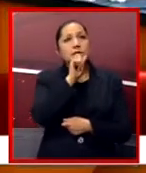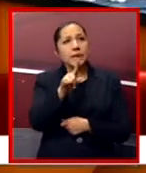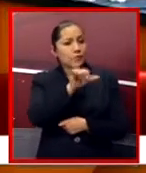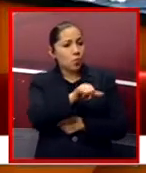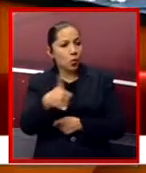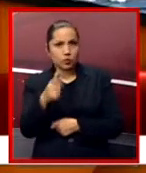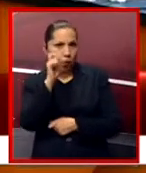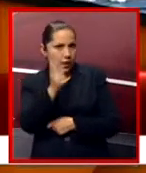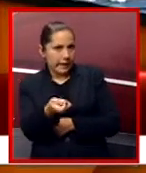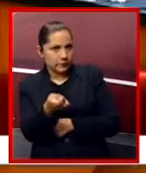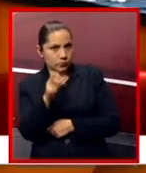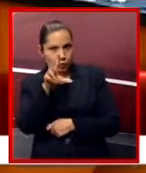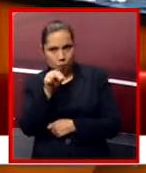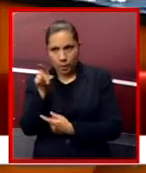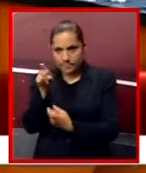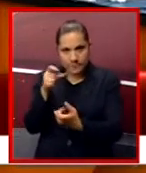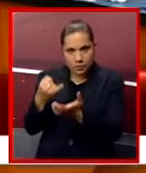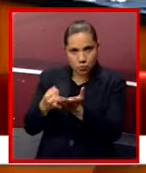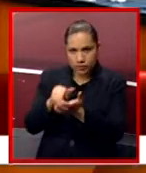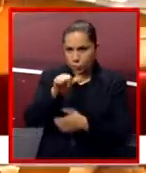tributarios.